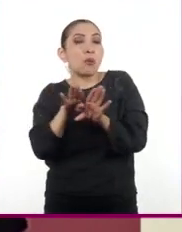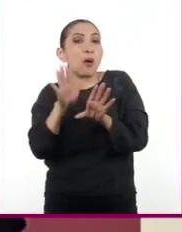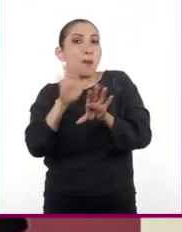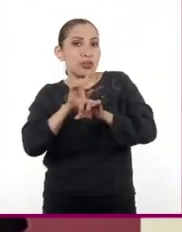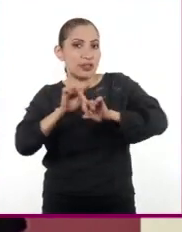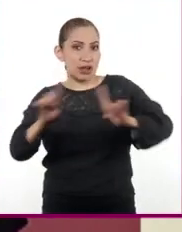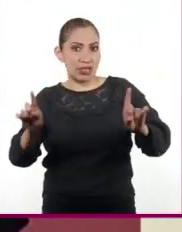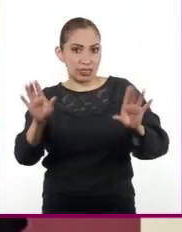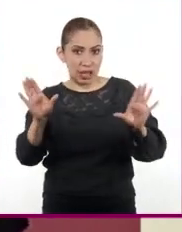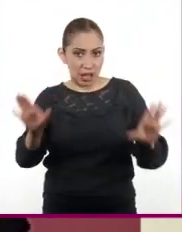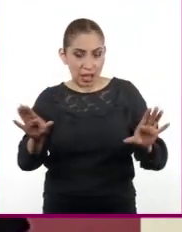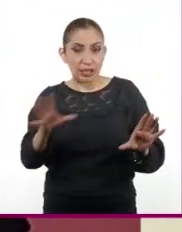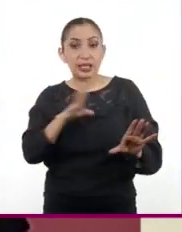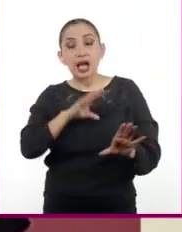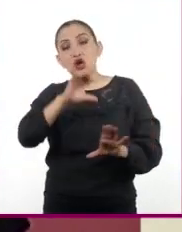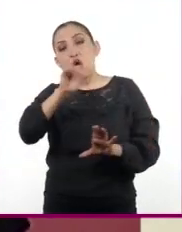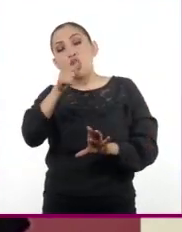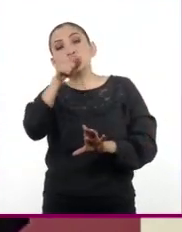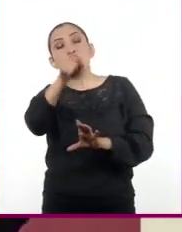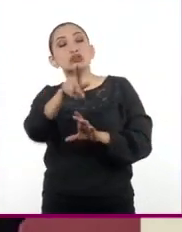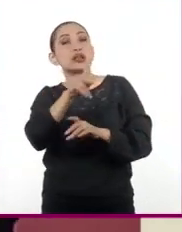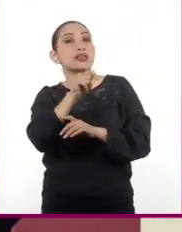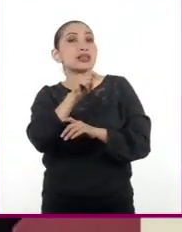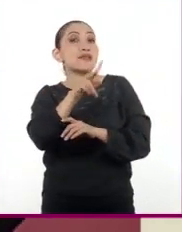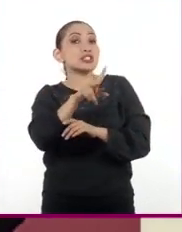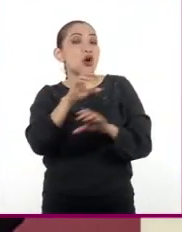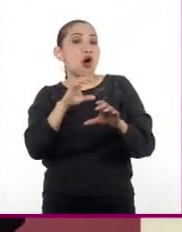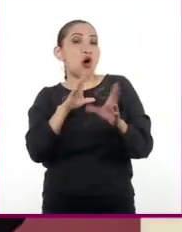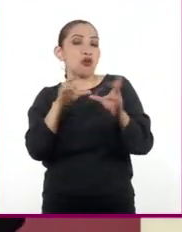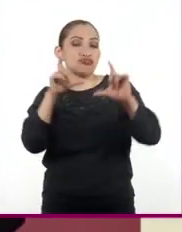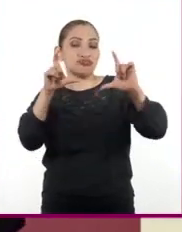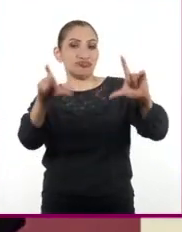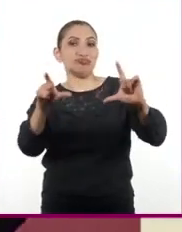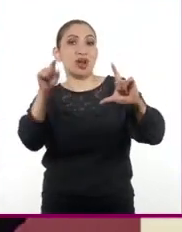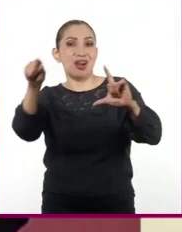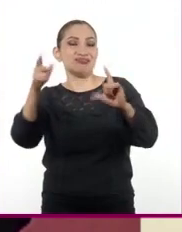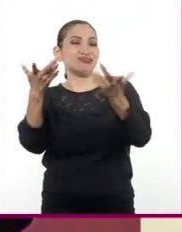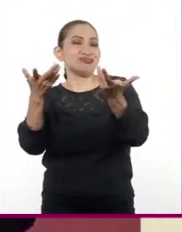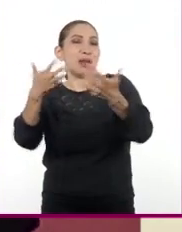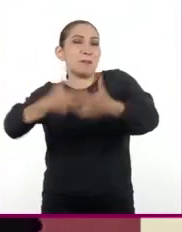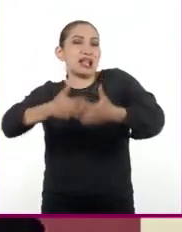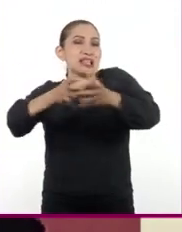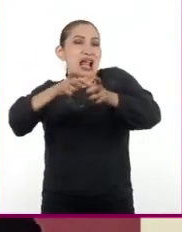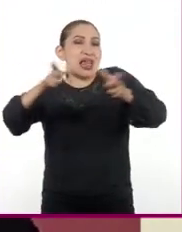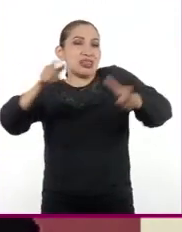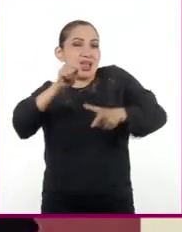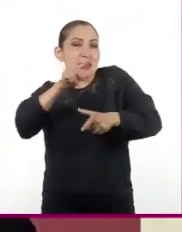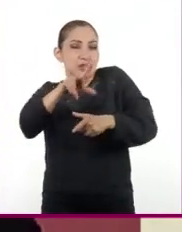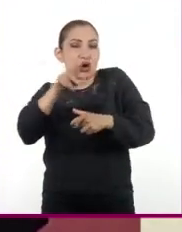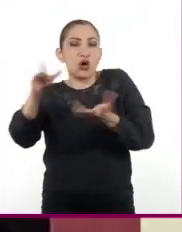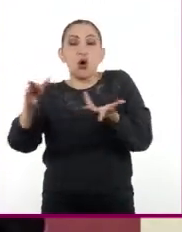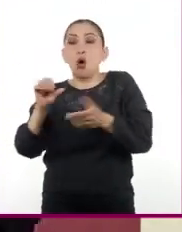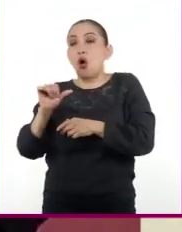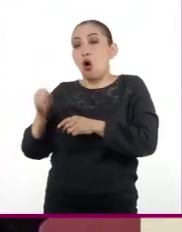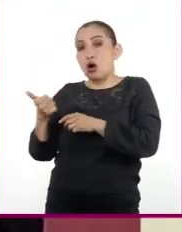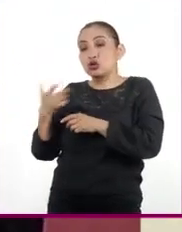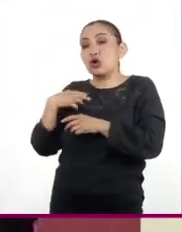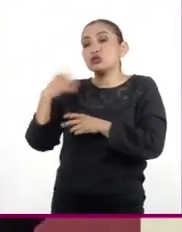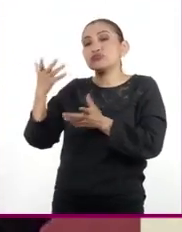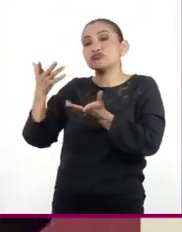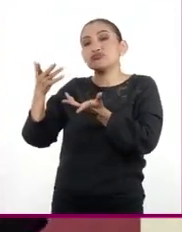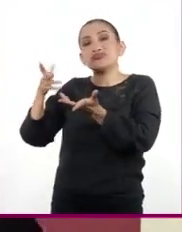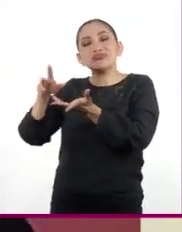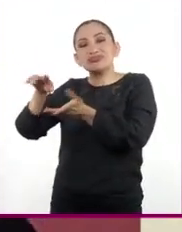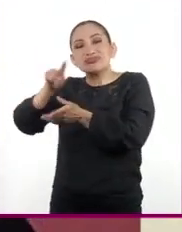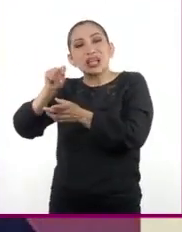muy diferente, y están también los medios comerciales o concesionados y los medios permisionados o medios culturales